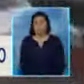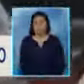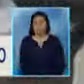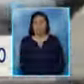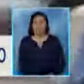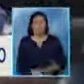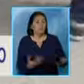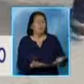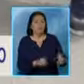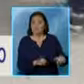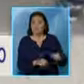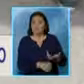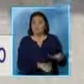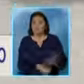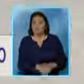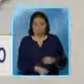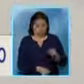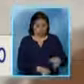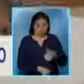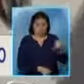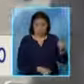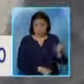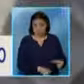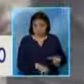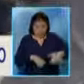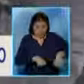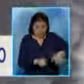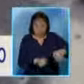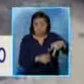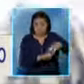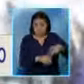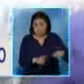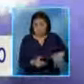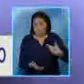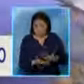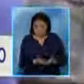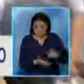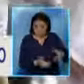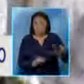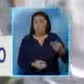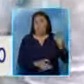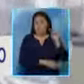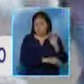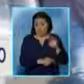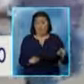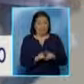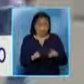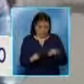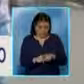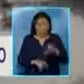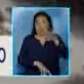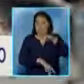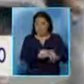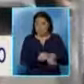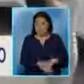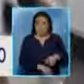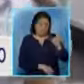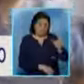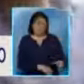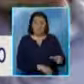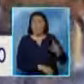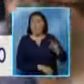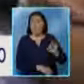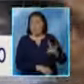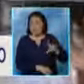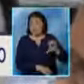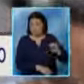¿Dónde está la moto? La moto. Su cómplice, el sujeto que manejó la moto con la que llegaron al supermercado, también fue intervenido. Marcos Alberto Gómez